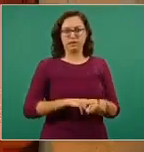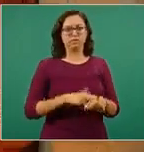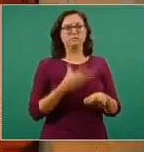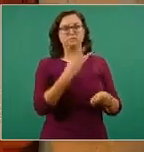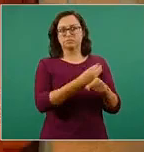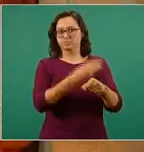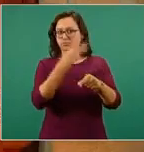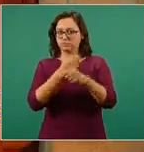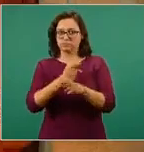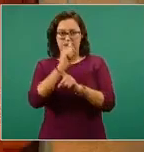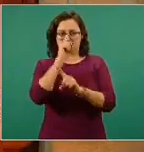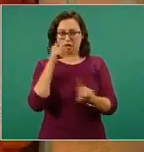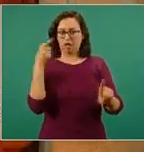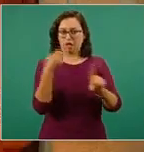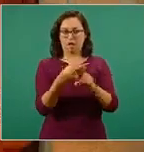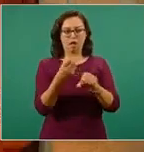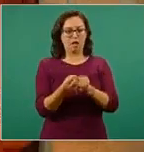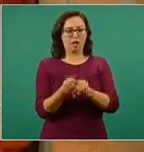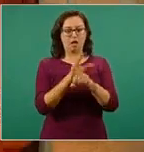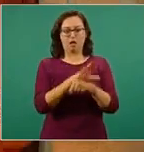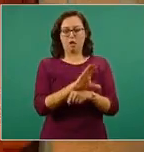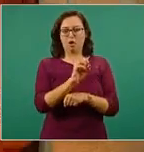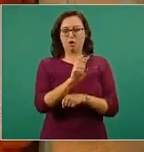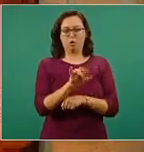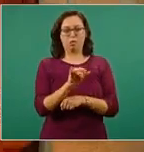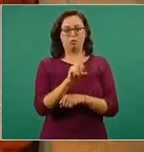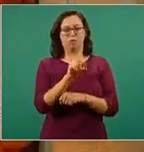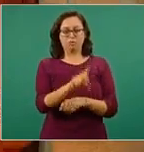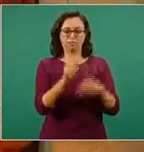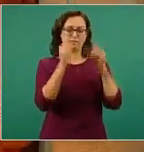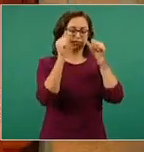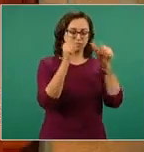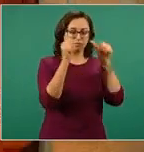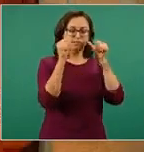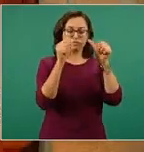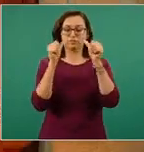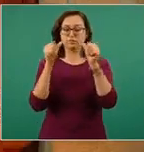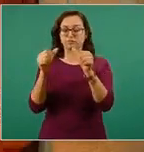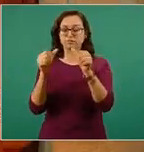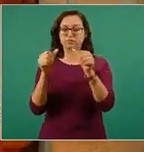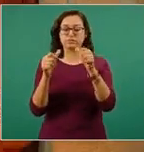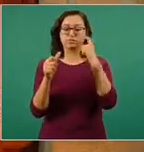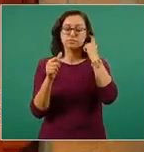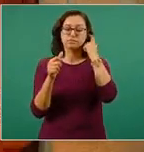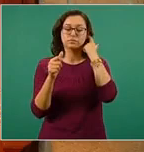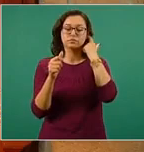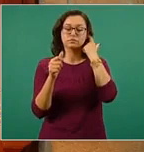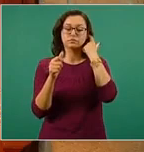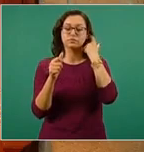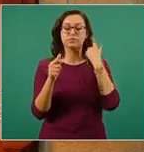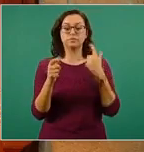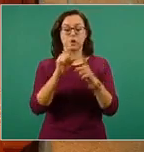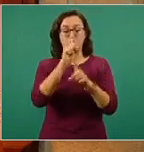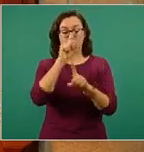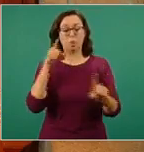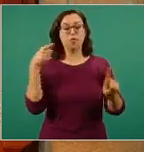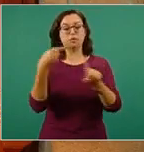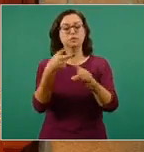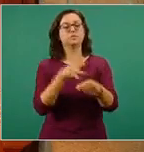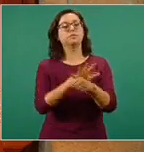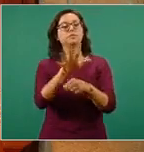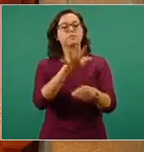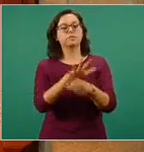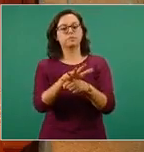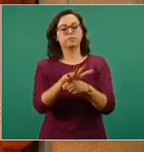Clínicas exclusivamente de atención respiratoria y específicamente para COVID. ¿Cuál era el objetivo de estas